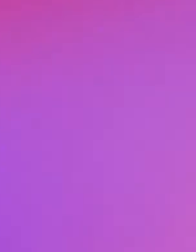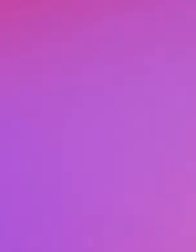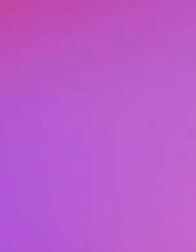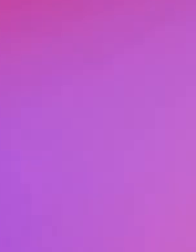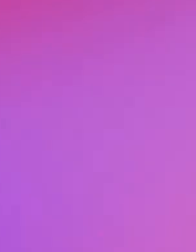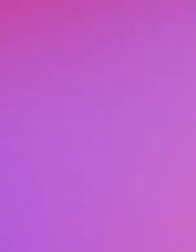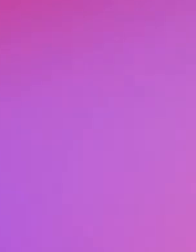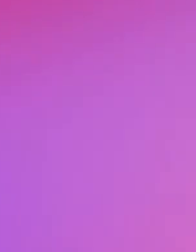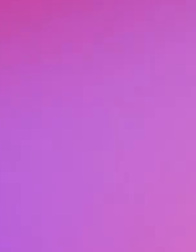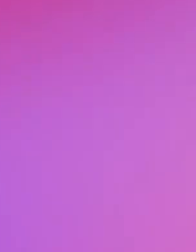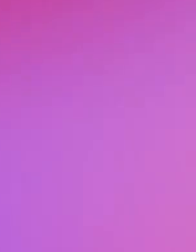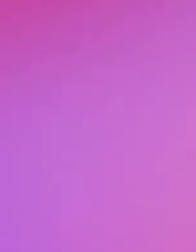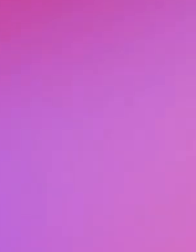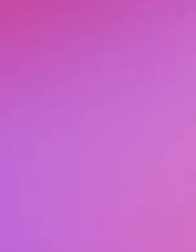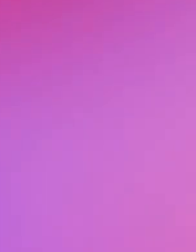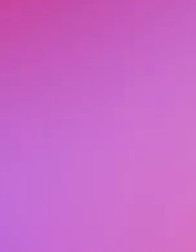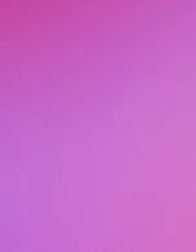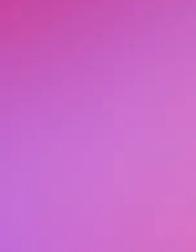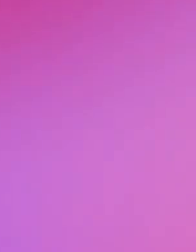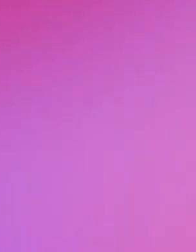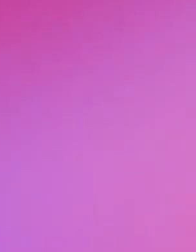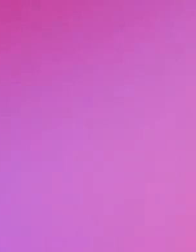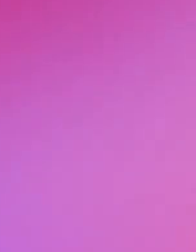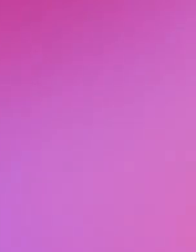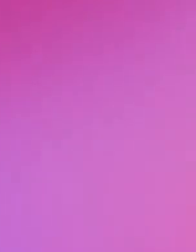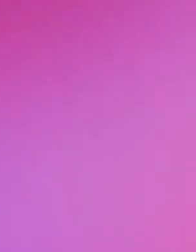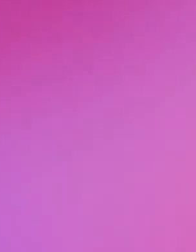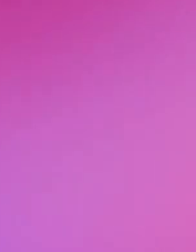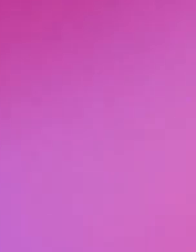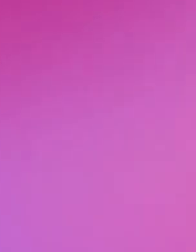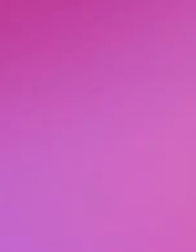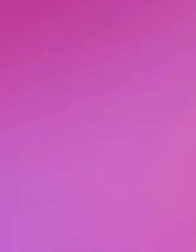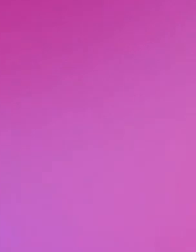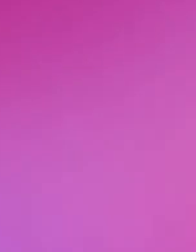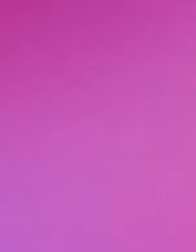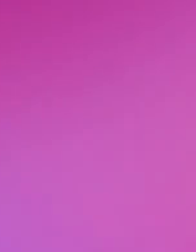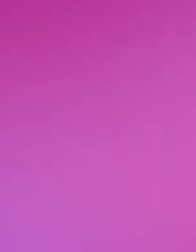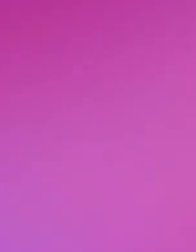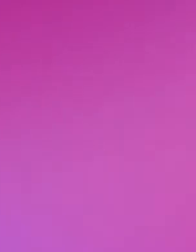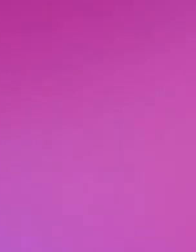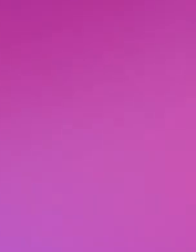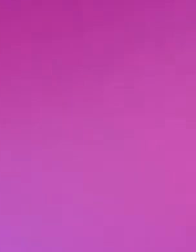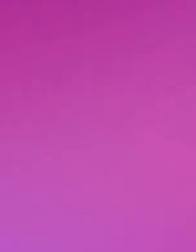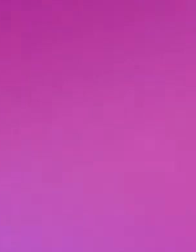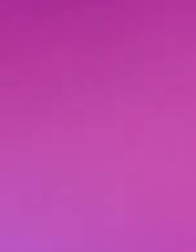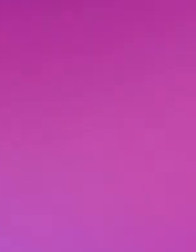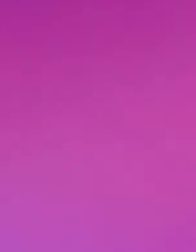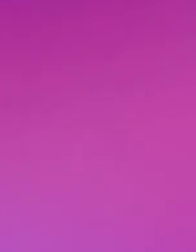nuevaescuelamexicana.cep.gov.mx y tripulantes.cep.gov.mx.